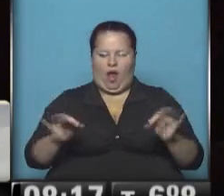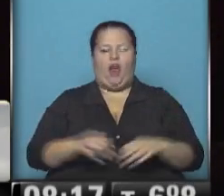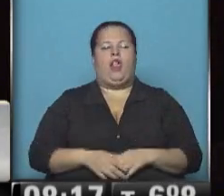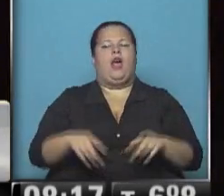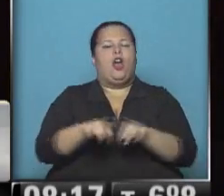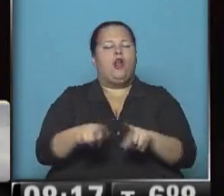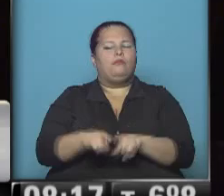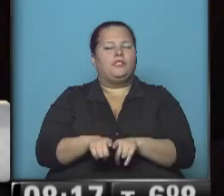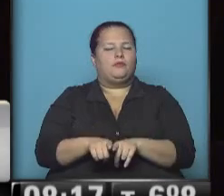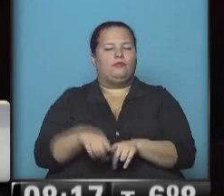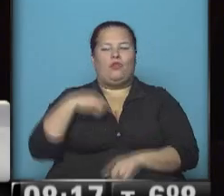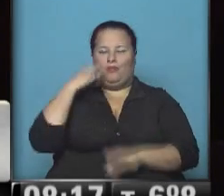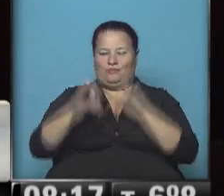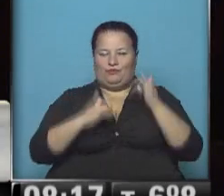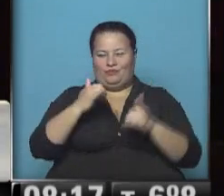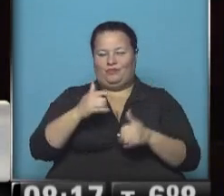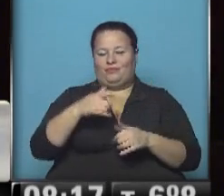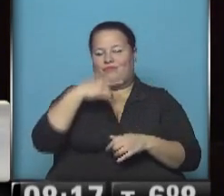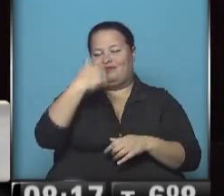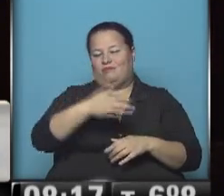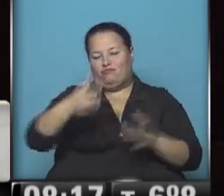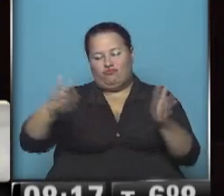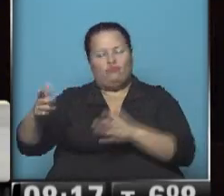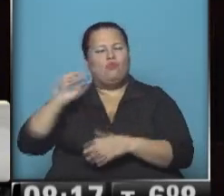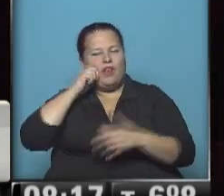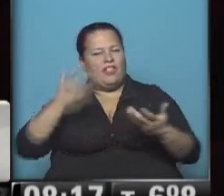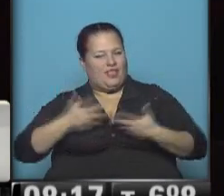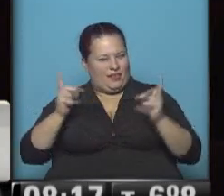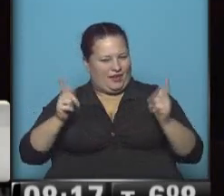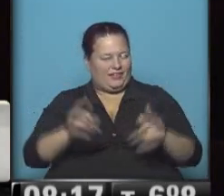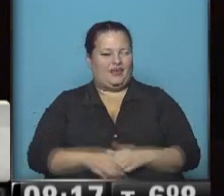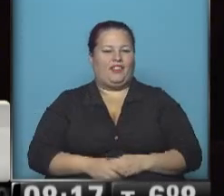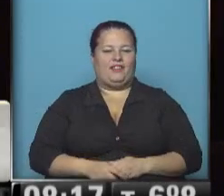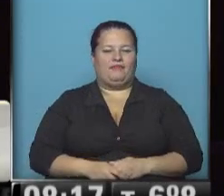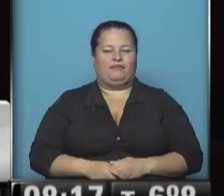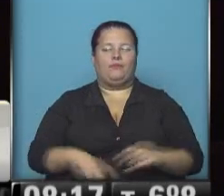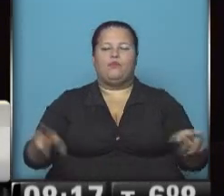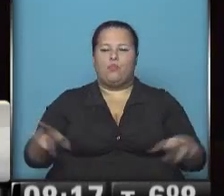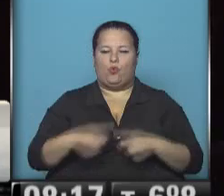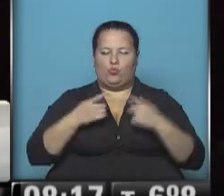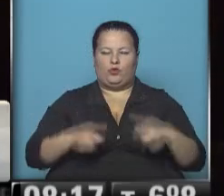lo mismo lo que contamos en cada escena, así que es muy divertido.